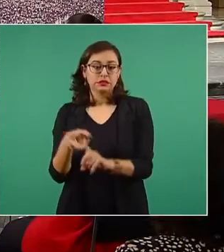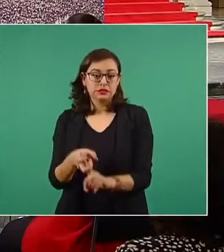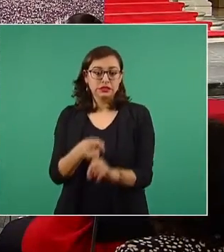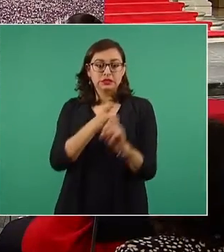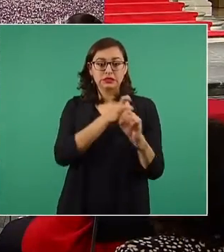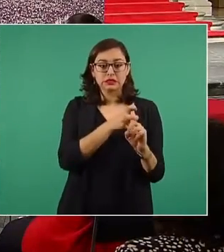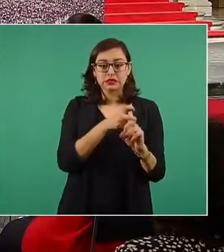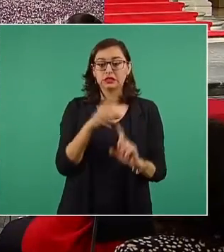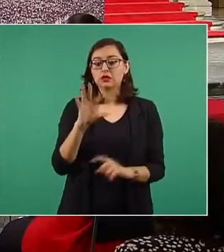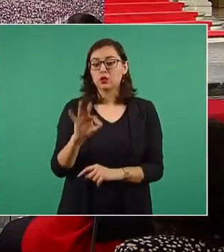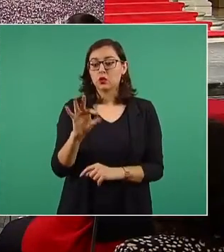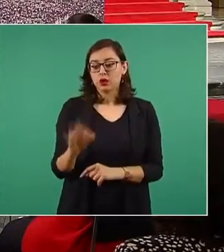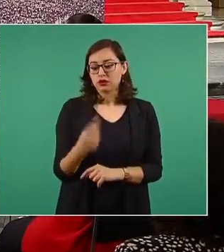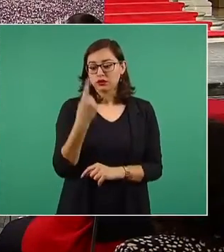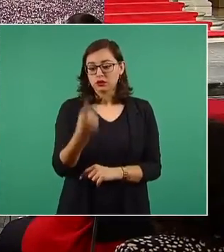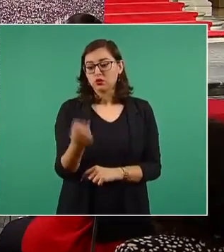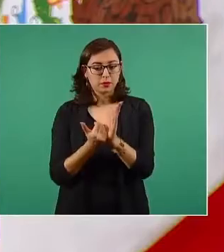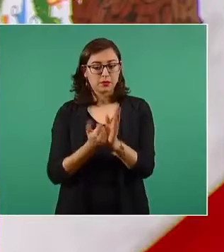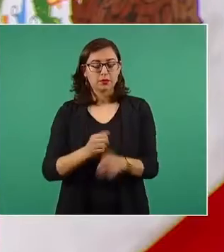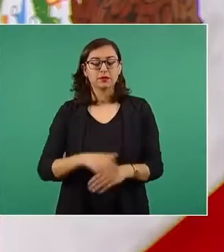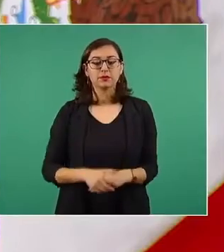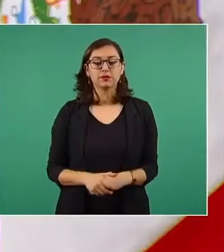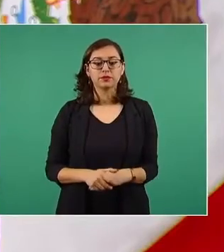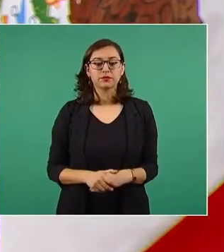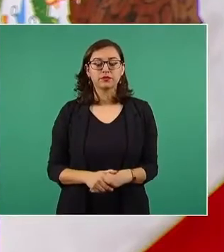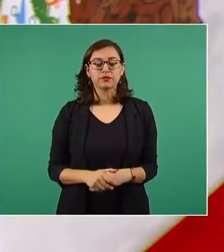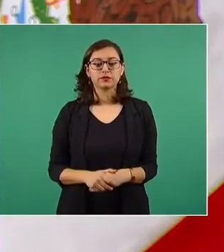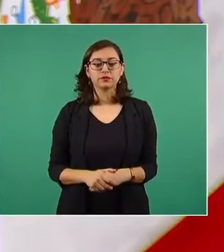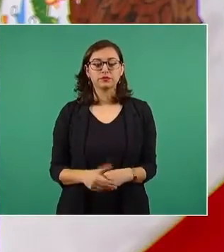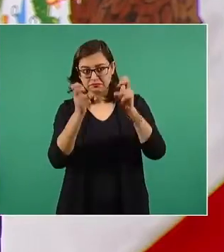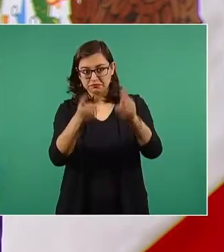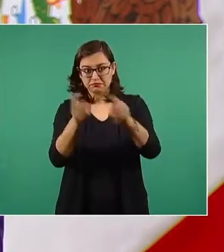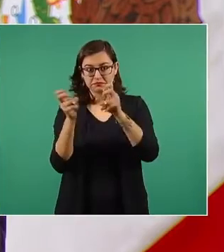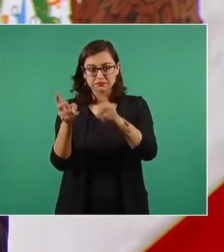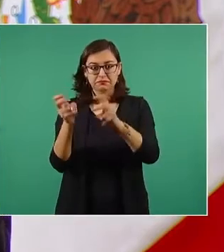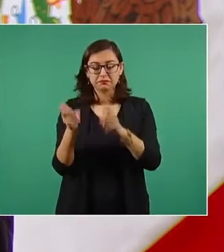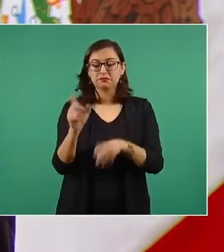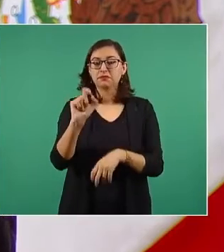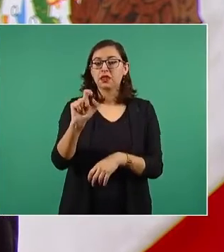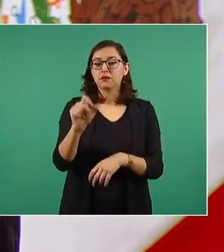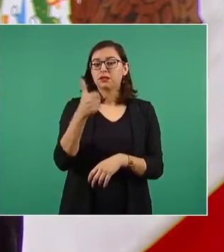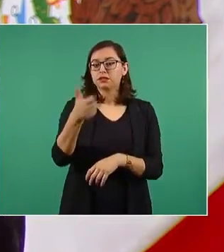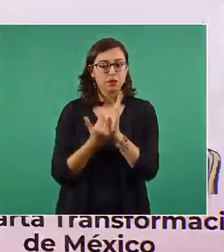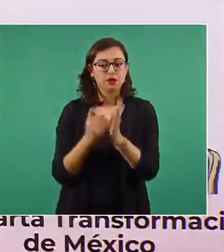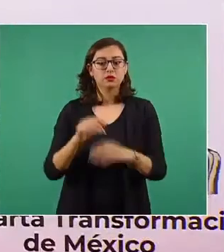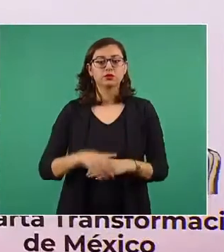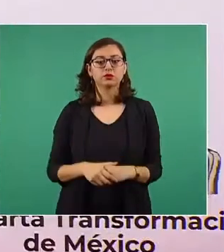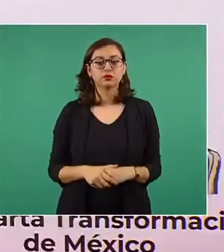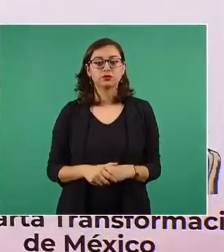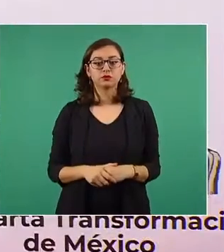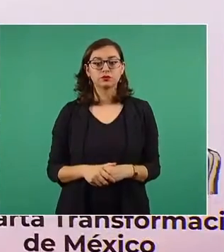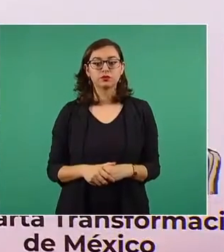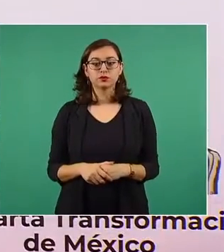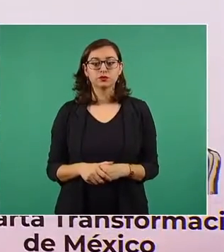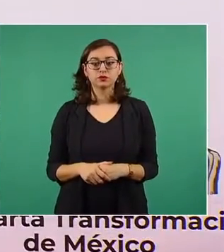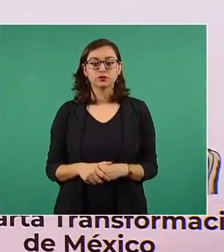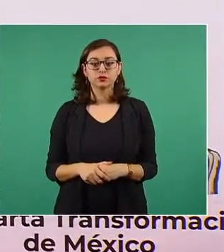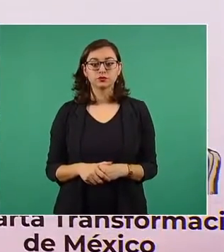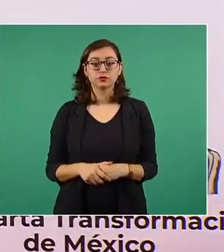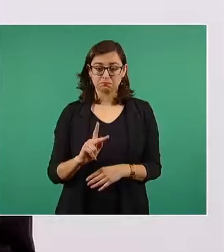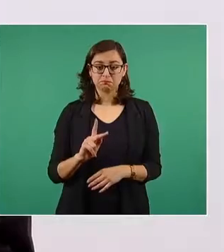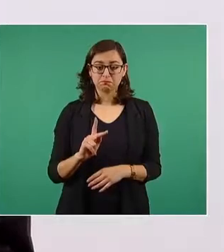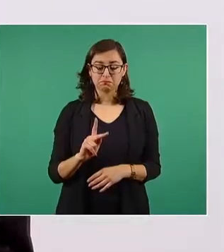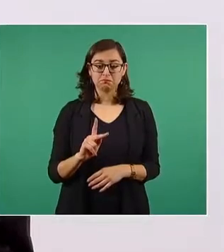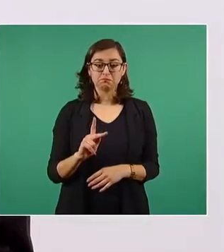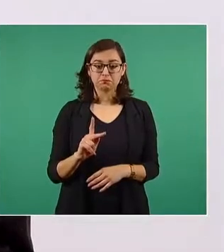en 41 por ciento del robo a casa-habitación en 26 por ciento aunque todavía tenemos